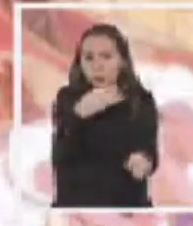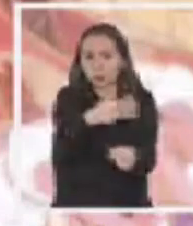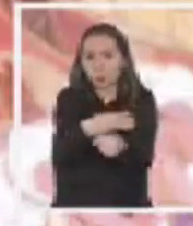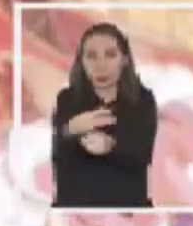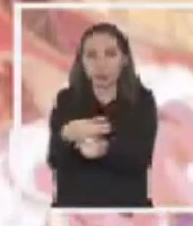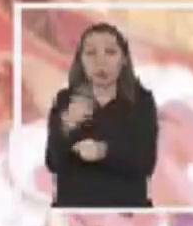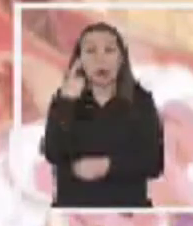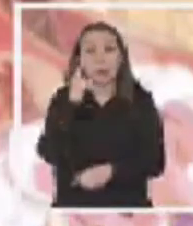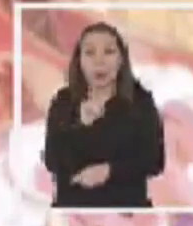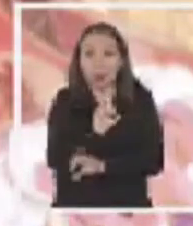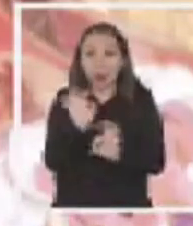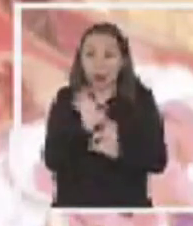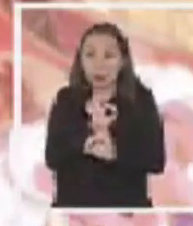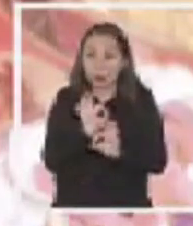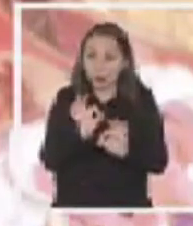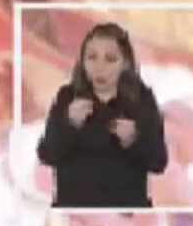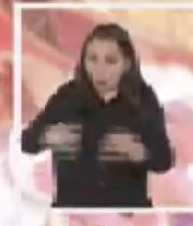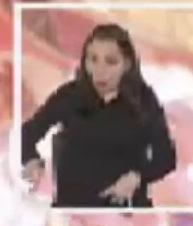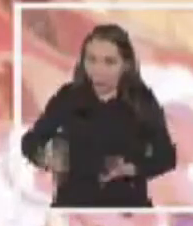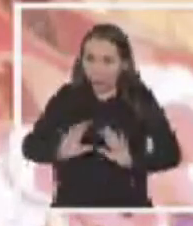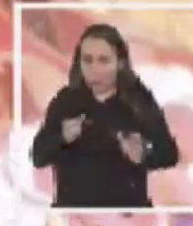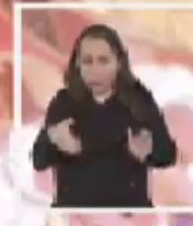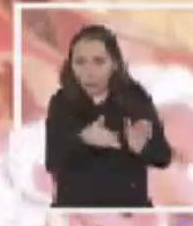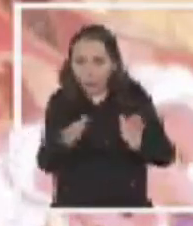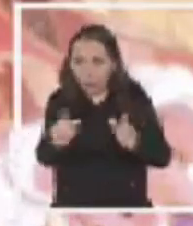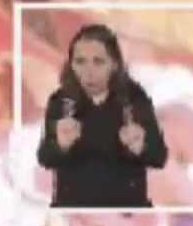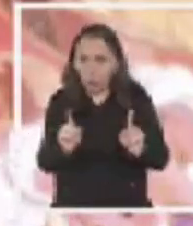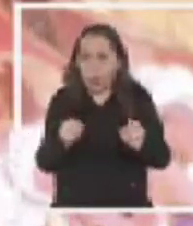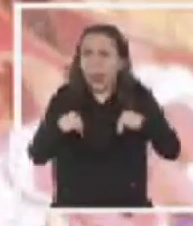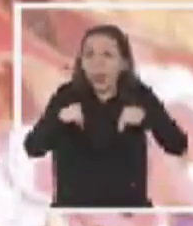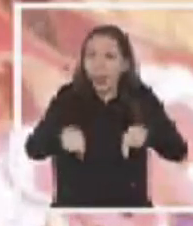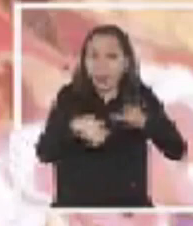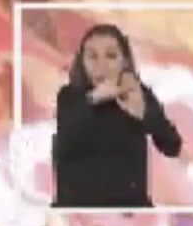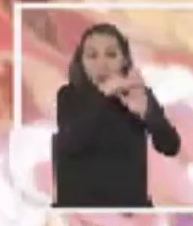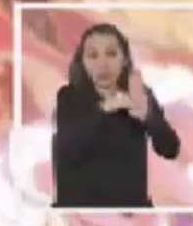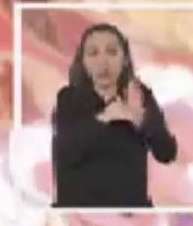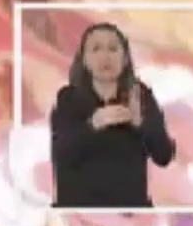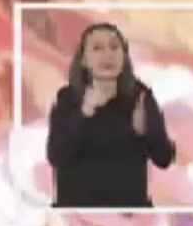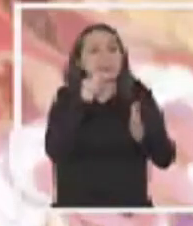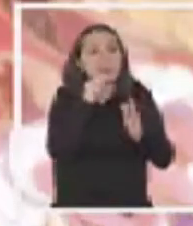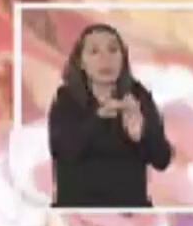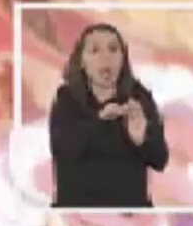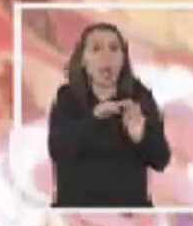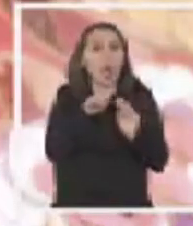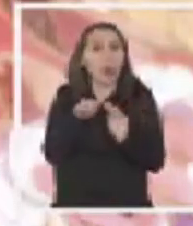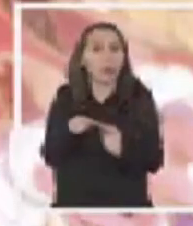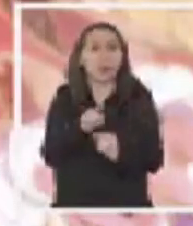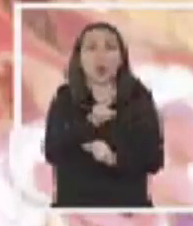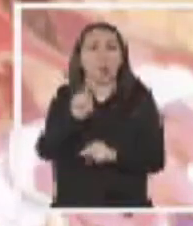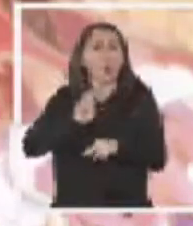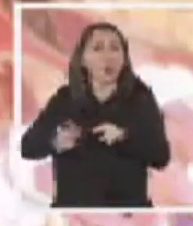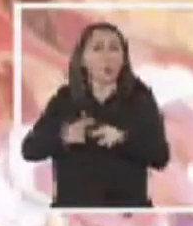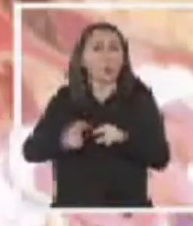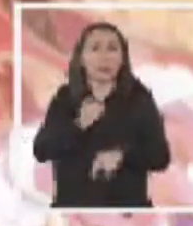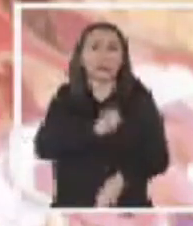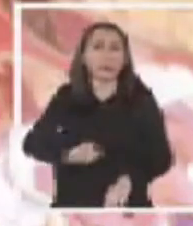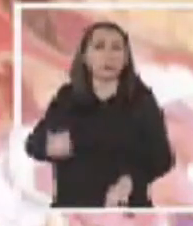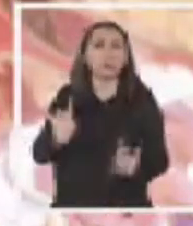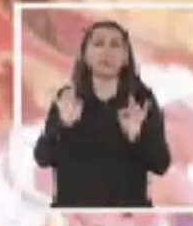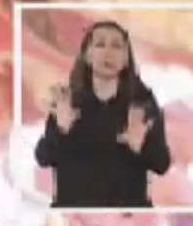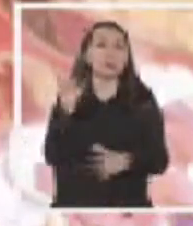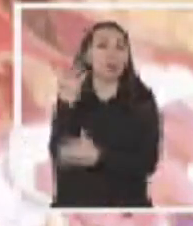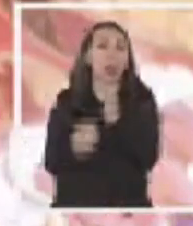pero no nos perdamos esto es una medida que es apoyo pero que no es la solución definitiva